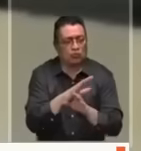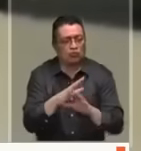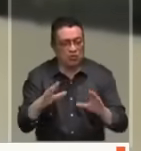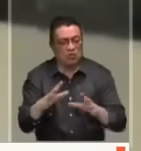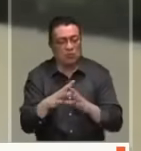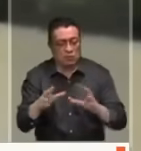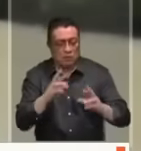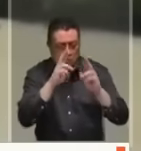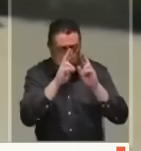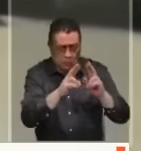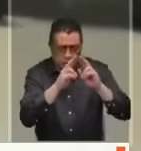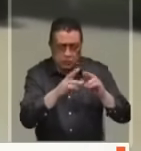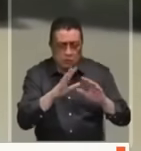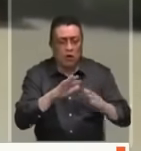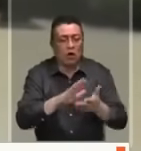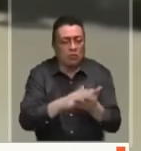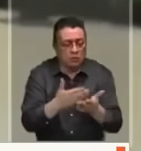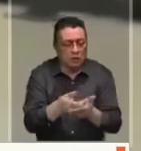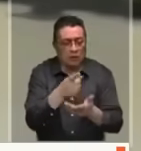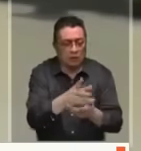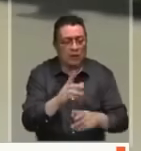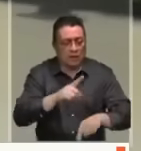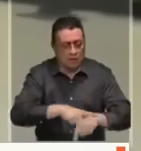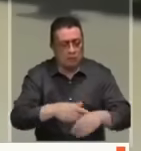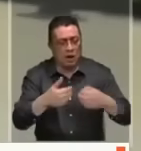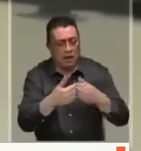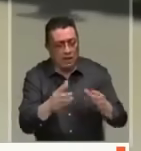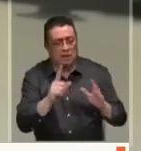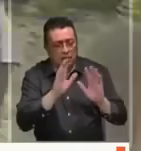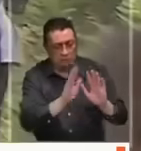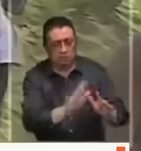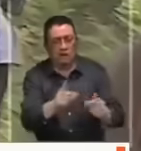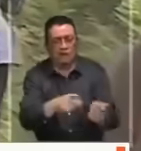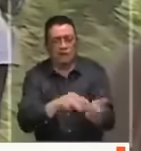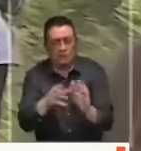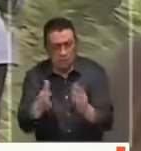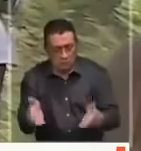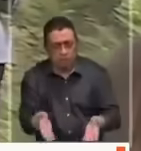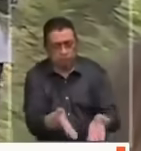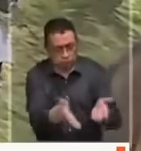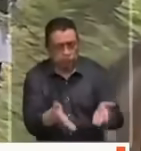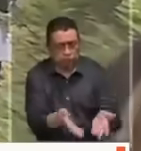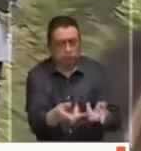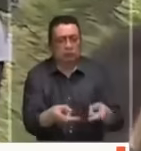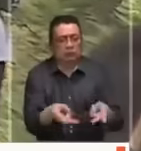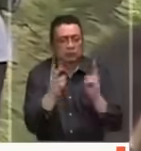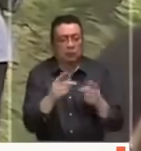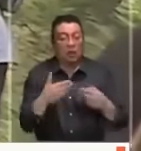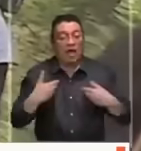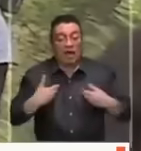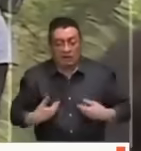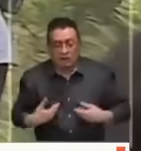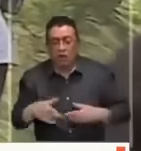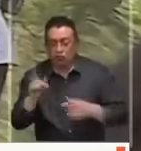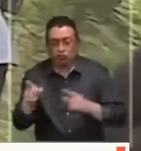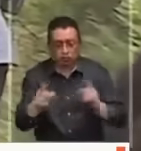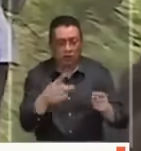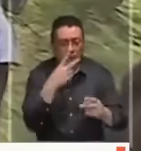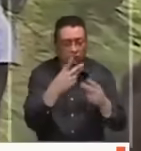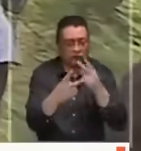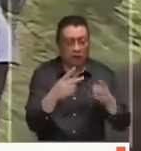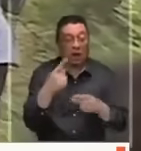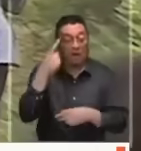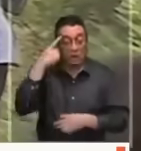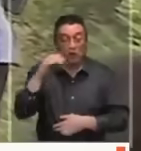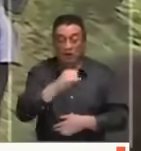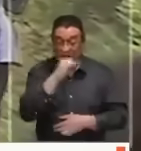muy preocupado en cómo estaban, que se tomaran el tiempo libre, que disfrutaran con su familia, porque cuando los veía muy cansados, pero además siempre